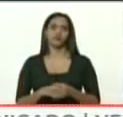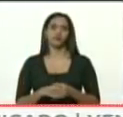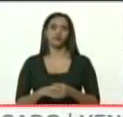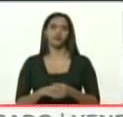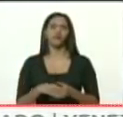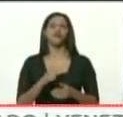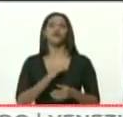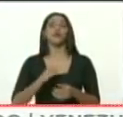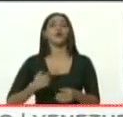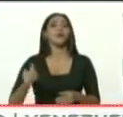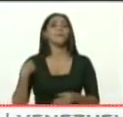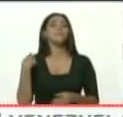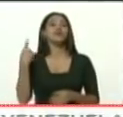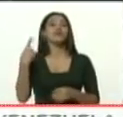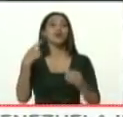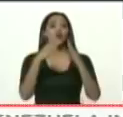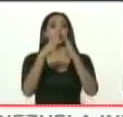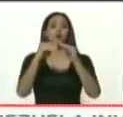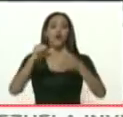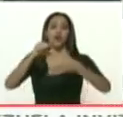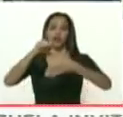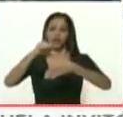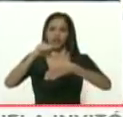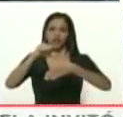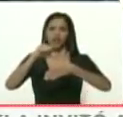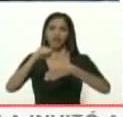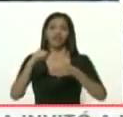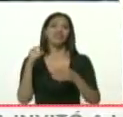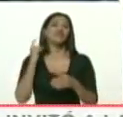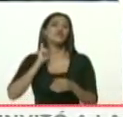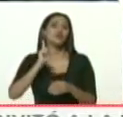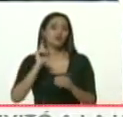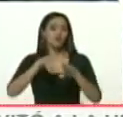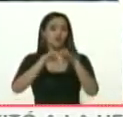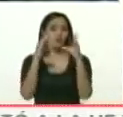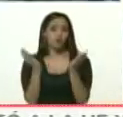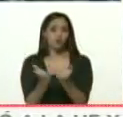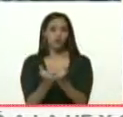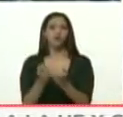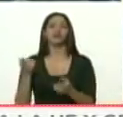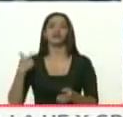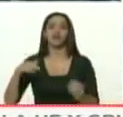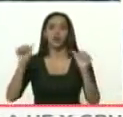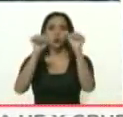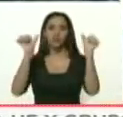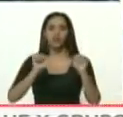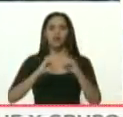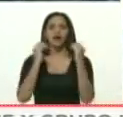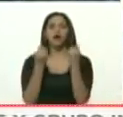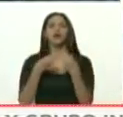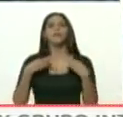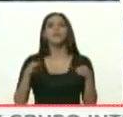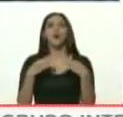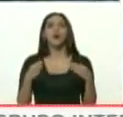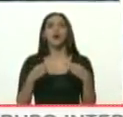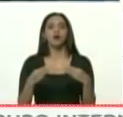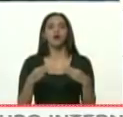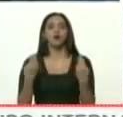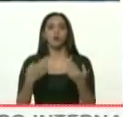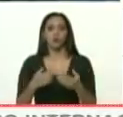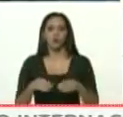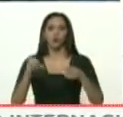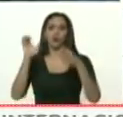los primeros en toda Latinoamérica, y si no en el mundo, que tiene un sistema de orden público con